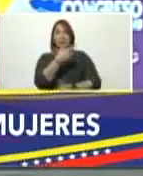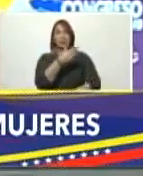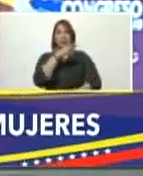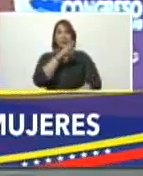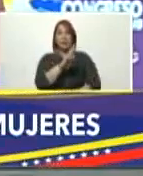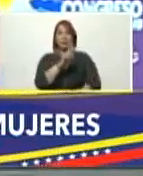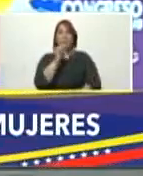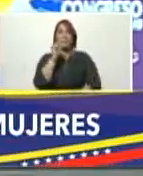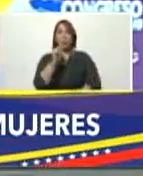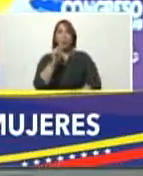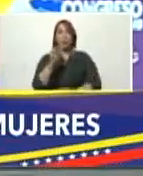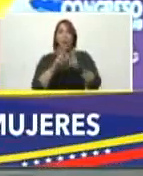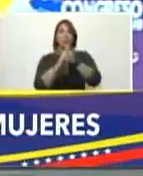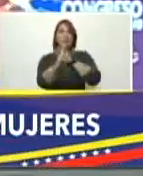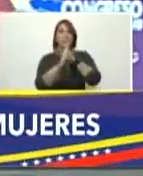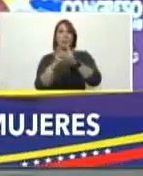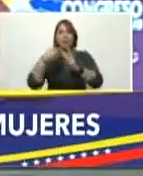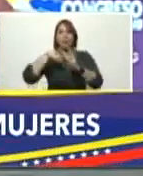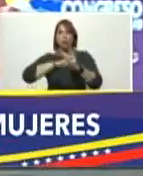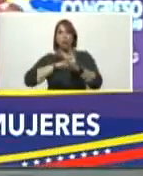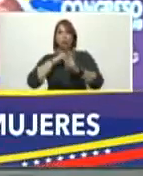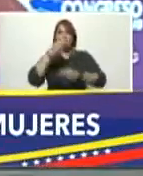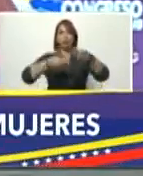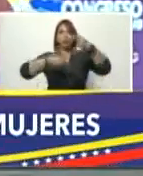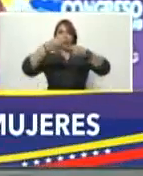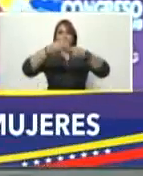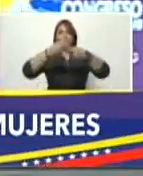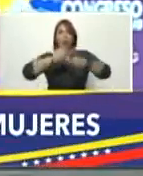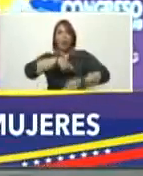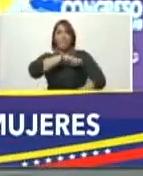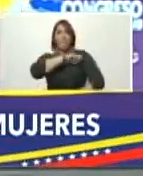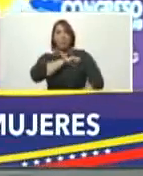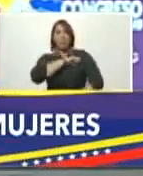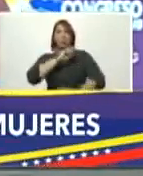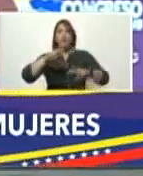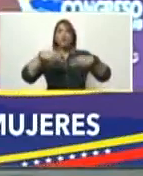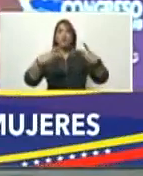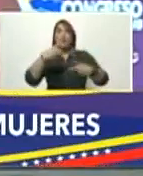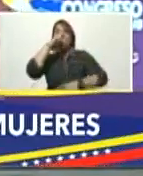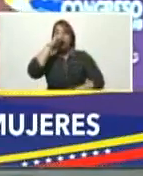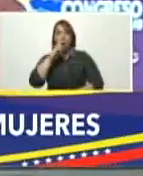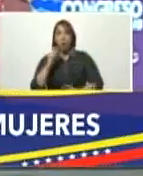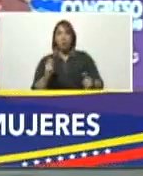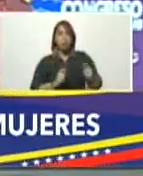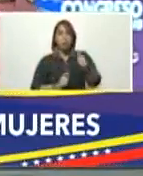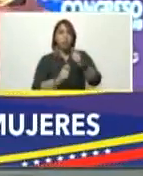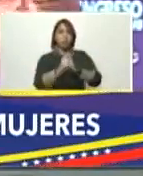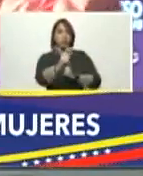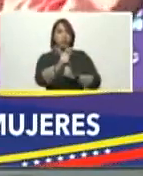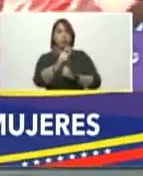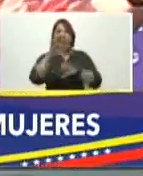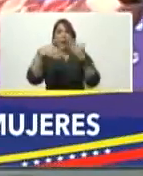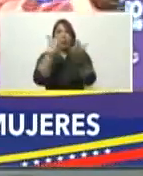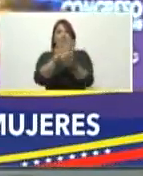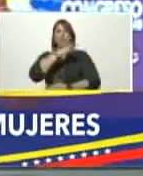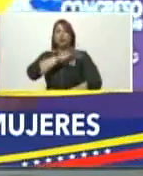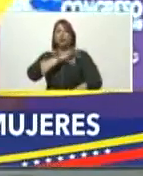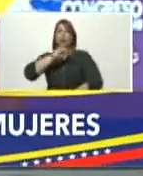3R.redes, las redes que vamos construyendo. Y en español significa la nueva época de transición